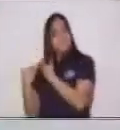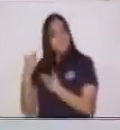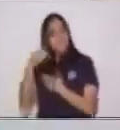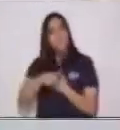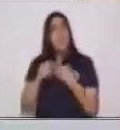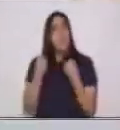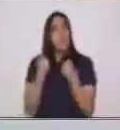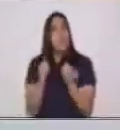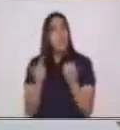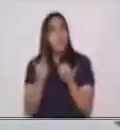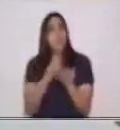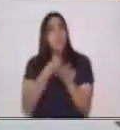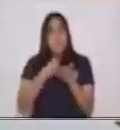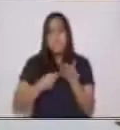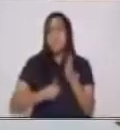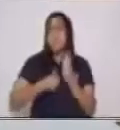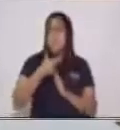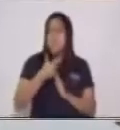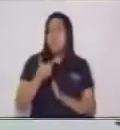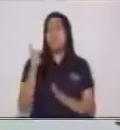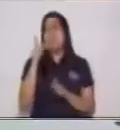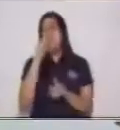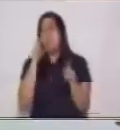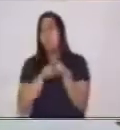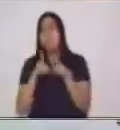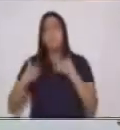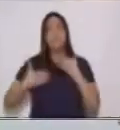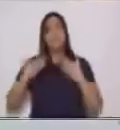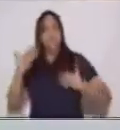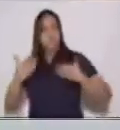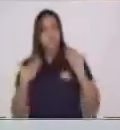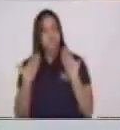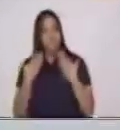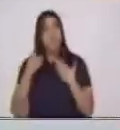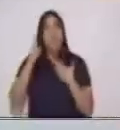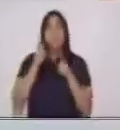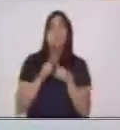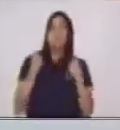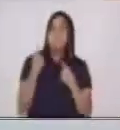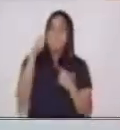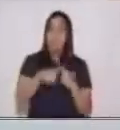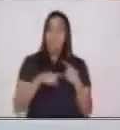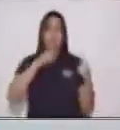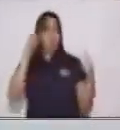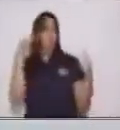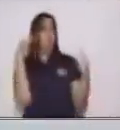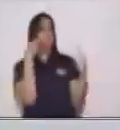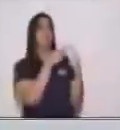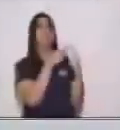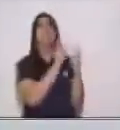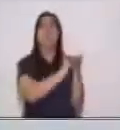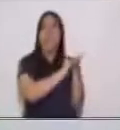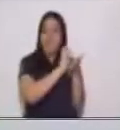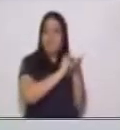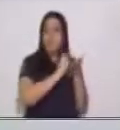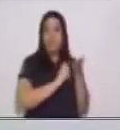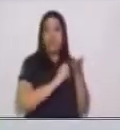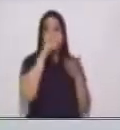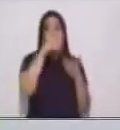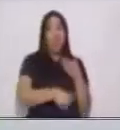de textos como al momento de expresarnos, pero hoy nos vamos a enfocar en la escritura y vamos a hablar un poquito sobre